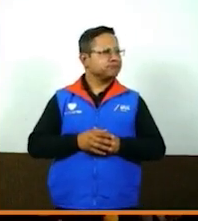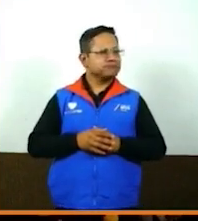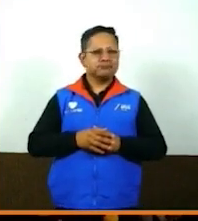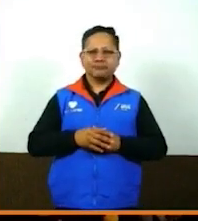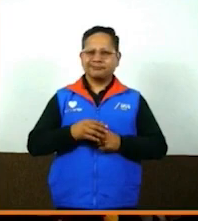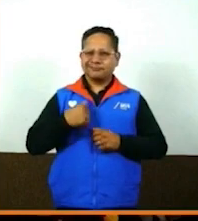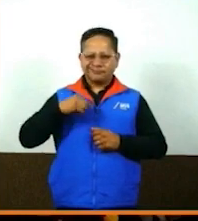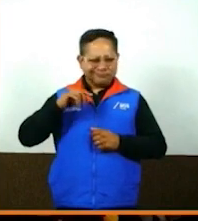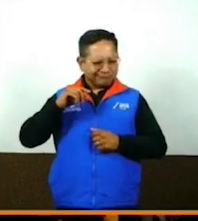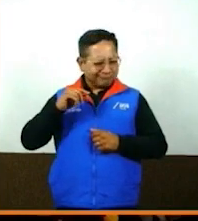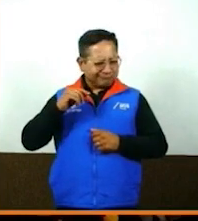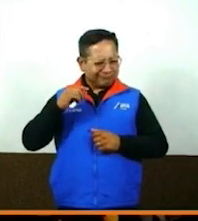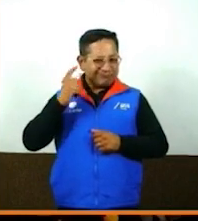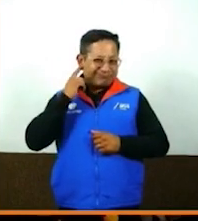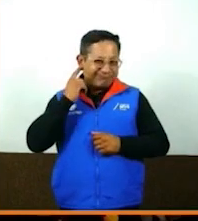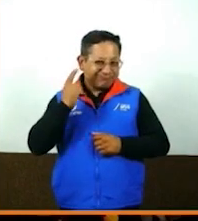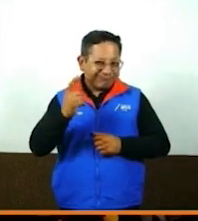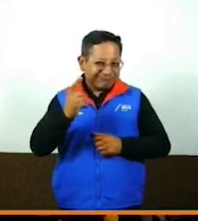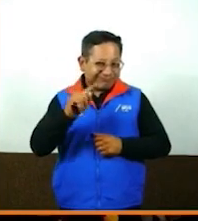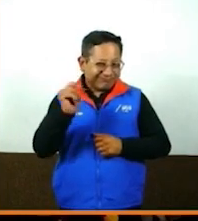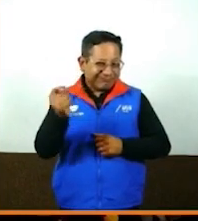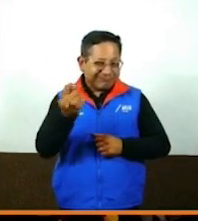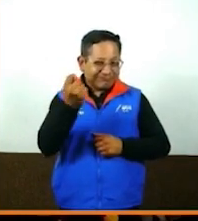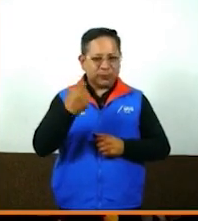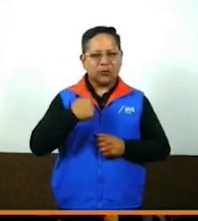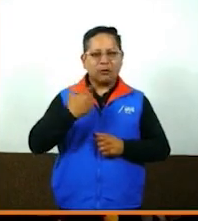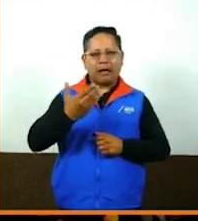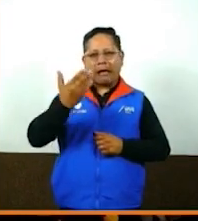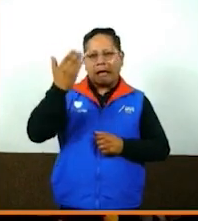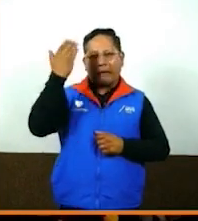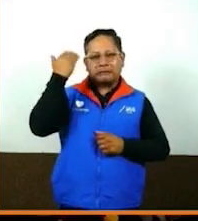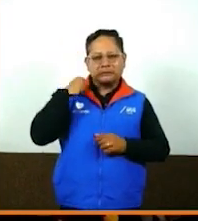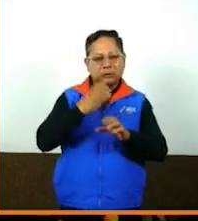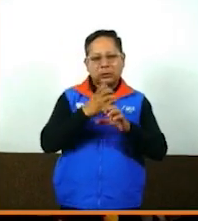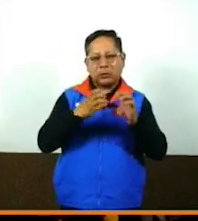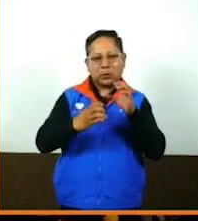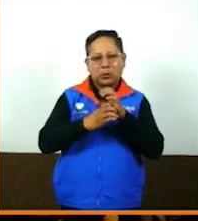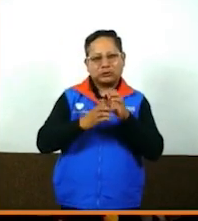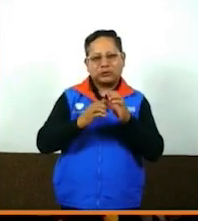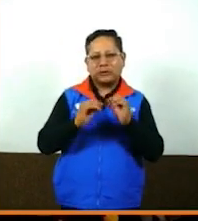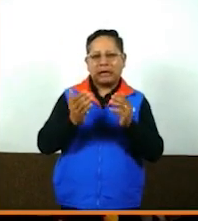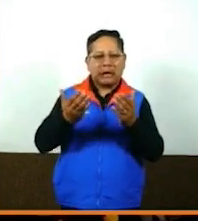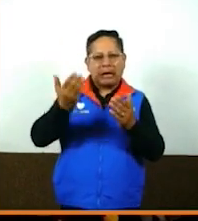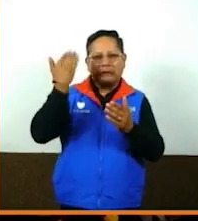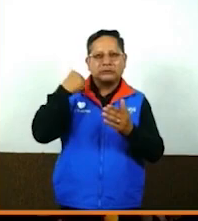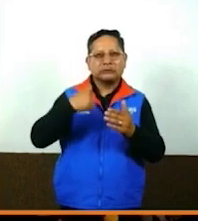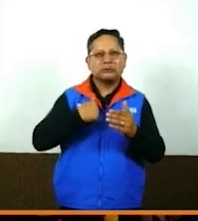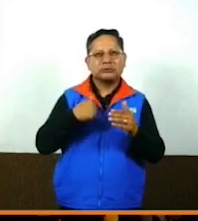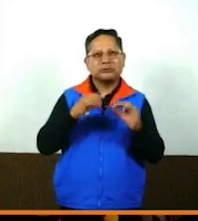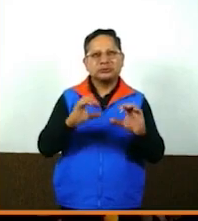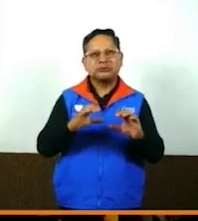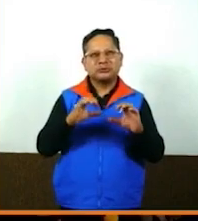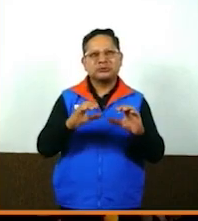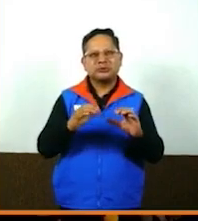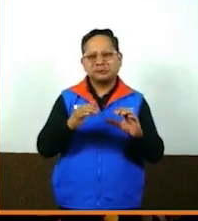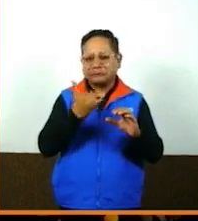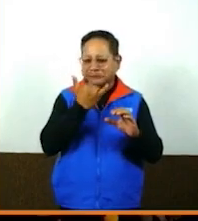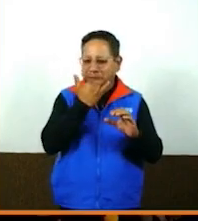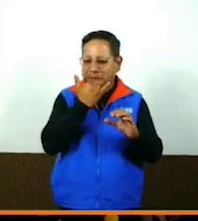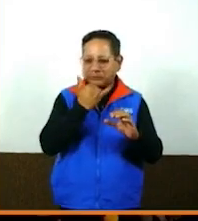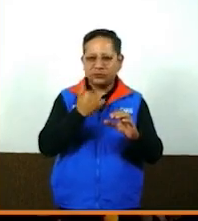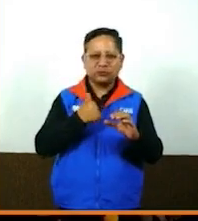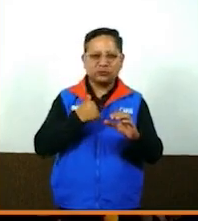escuchamos tecnología, innovación y sustentabilidad, yo soy de la vieja escuela, entonces sostenibilidad me cuesta todavía, entonces ayúdenme y perdónenme que